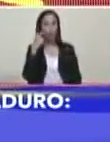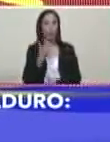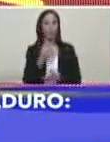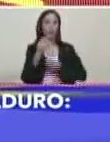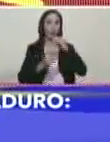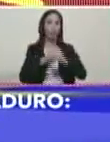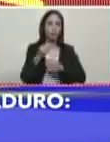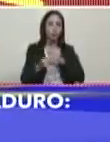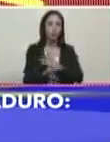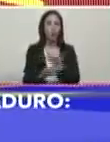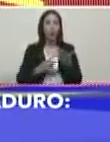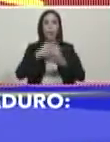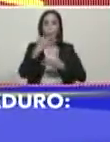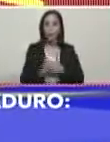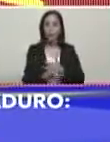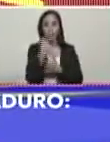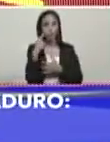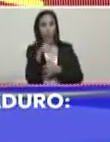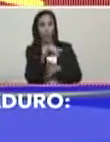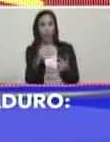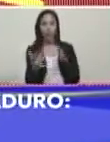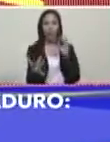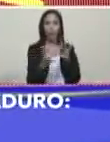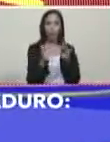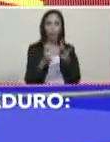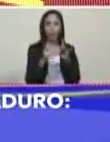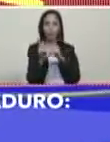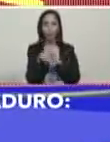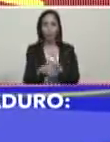Guárico. Allá le vamos a dar el pase